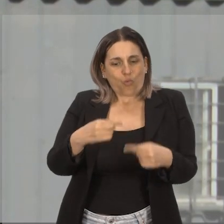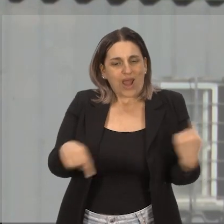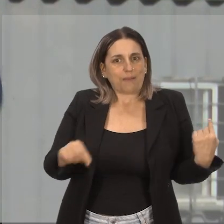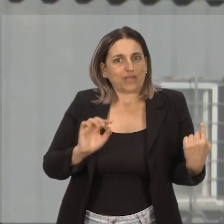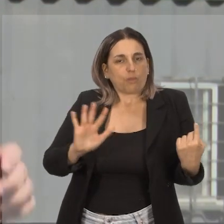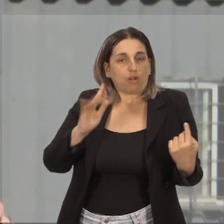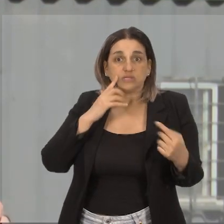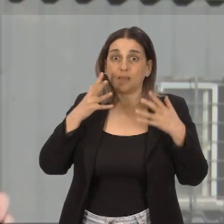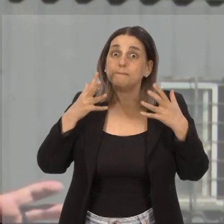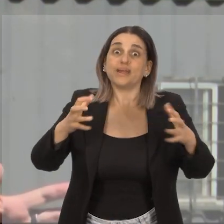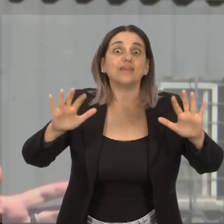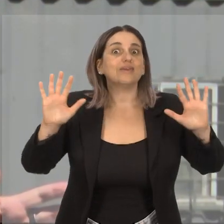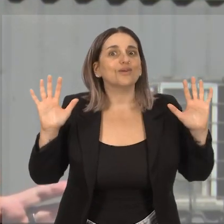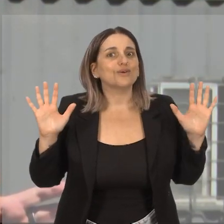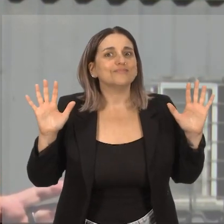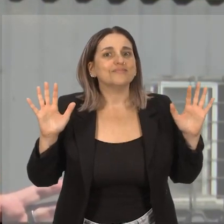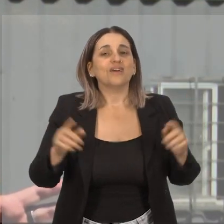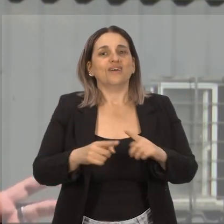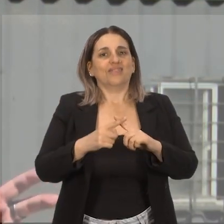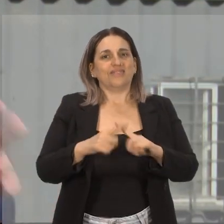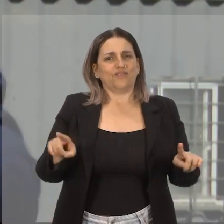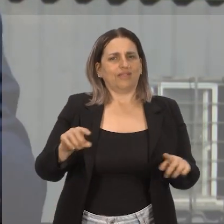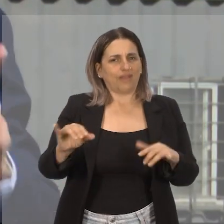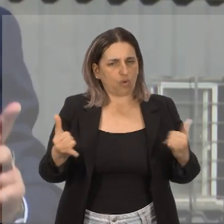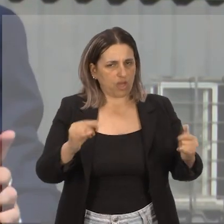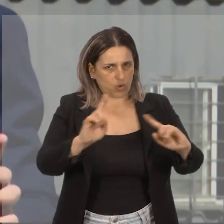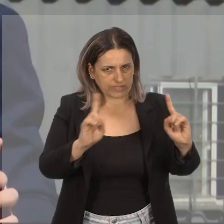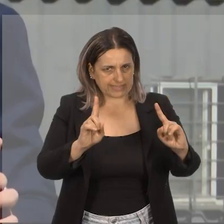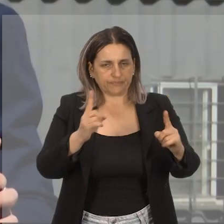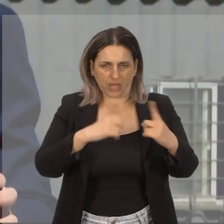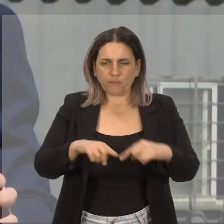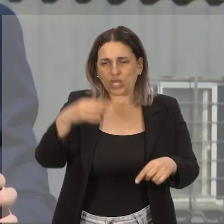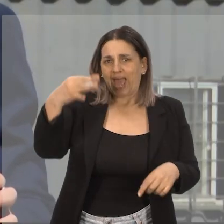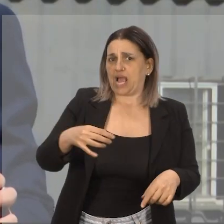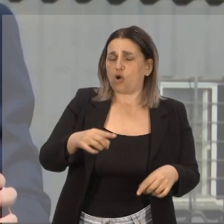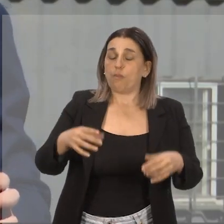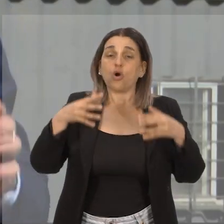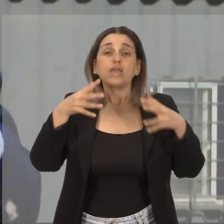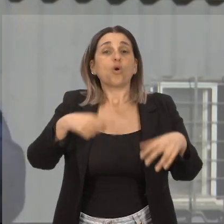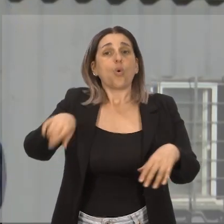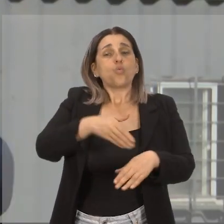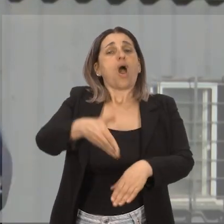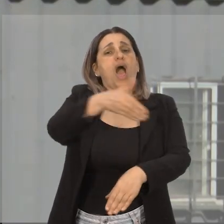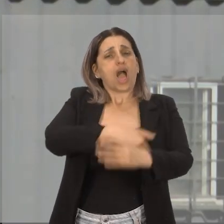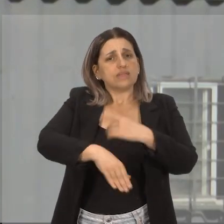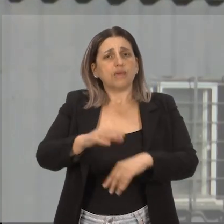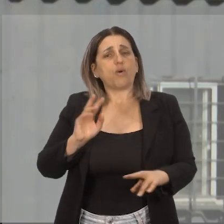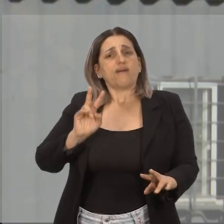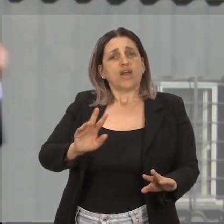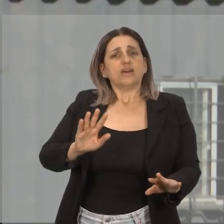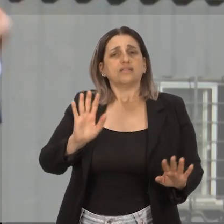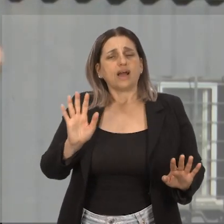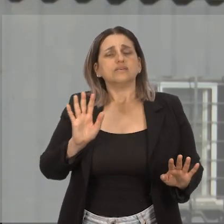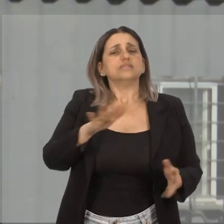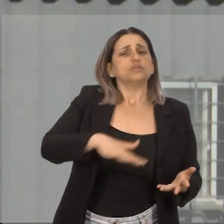un elemento intrínseco el riesgo, que no es lo mismo que una timba, ¿no? Porque el riesgo uno